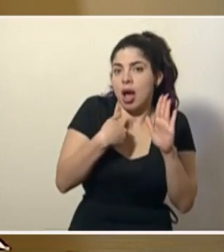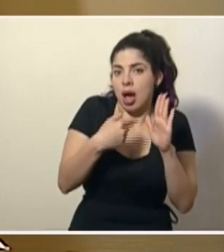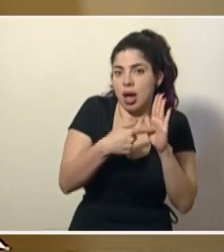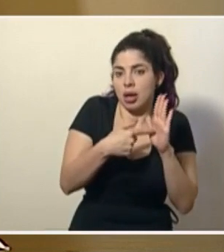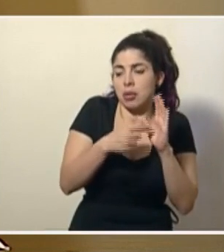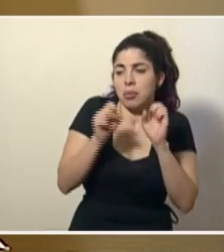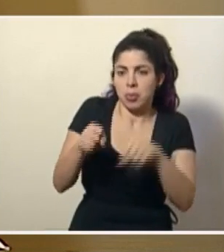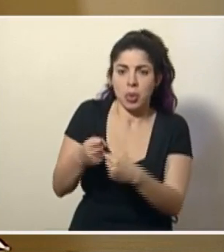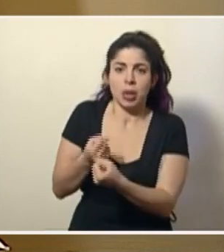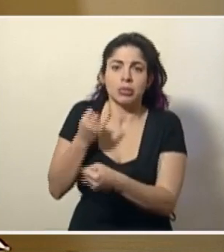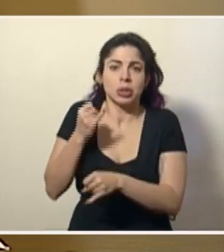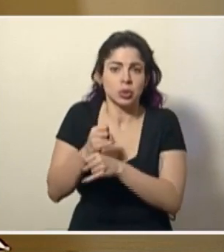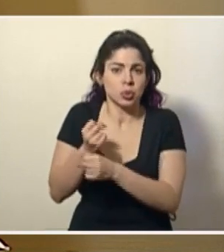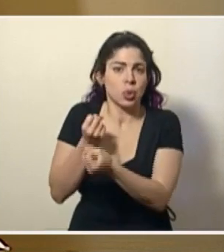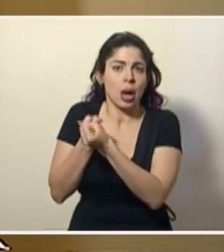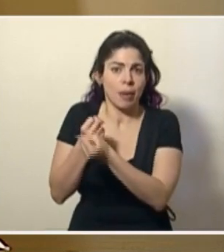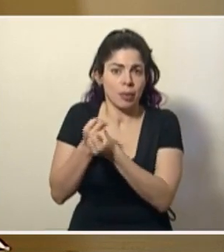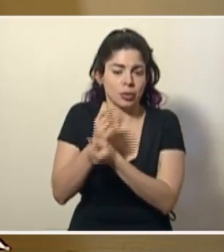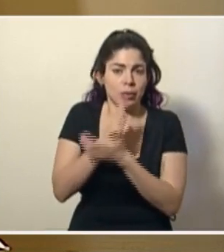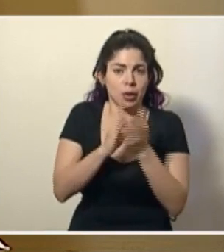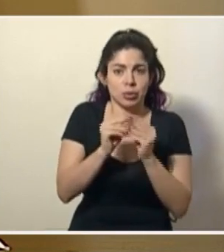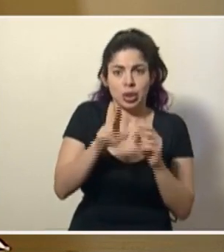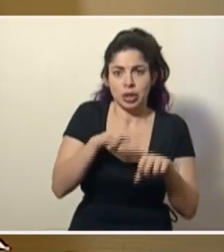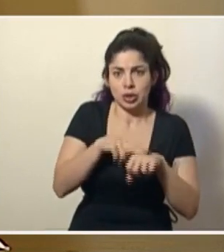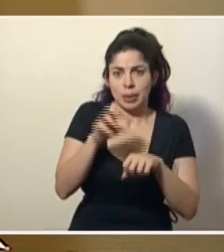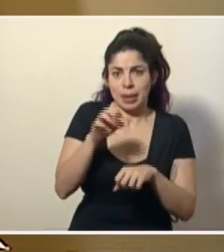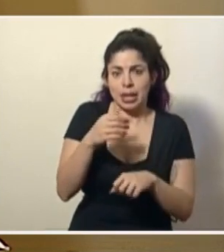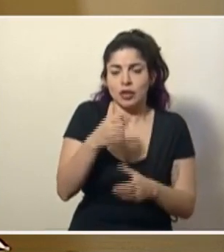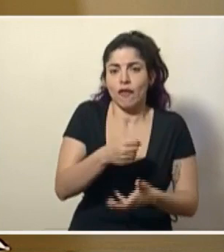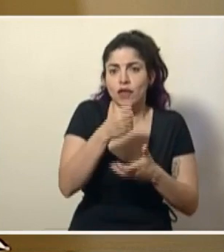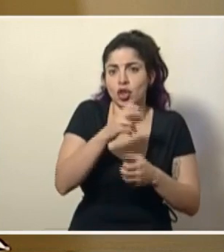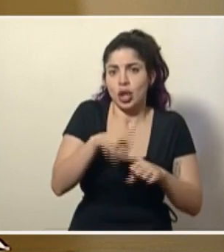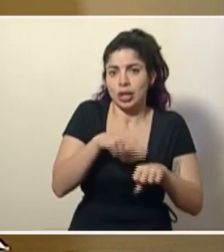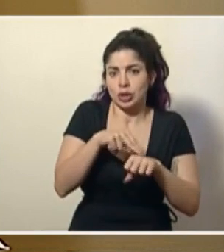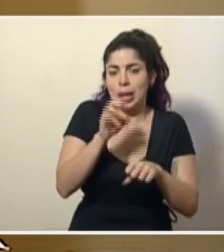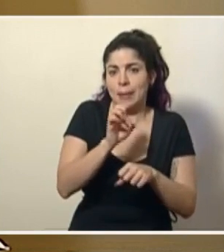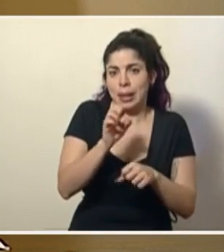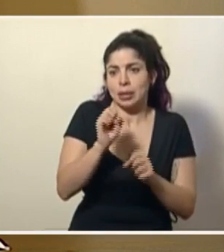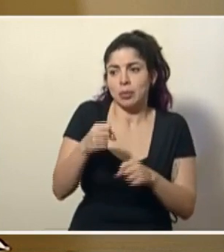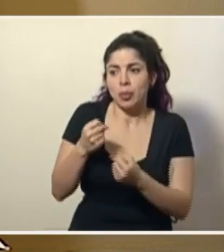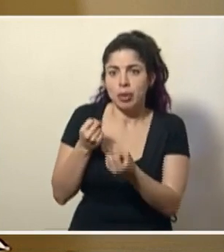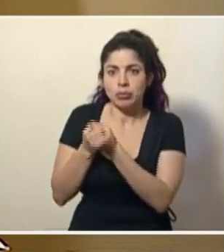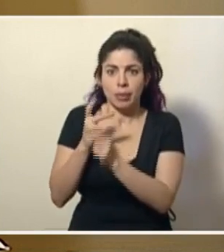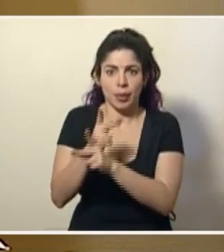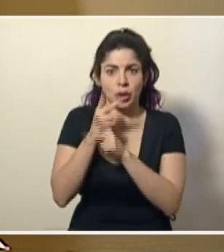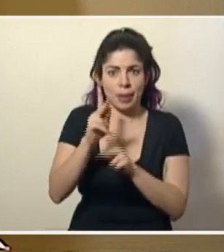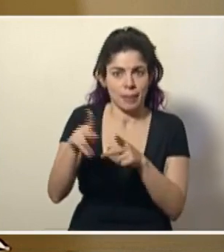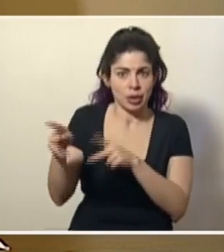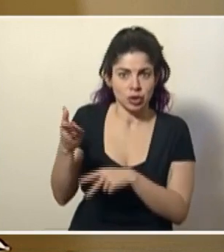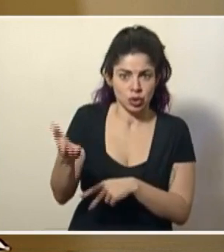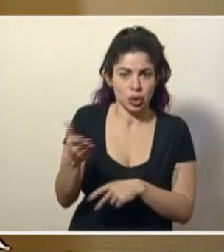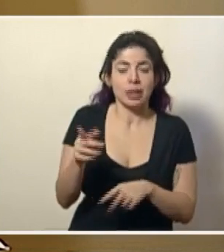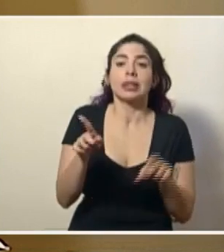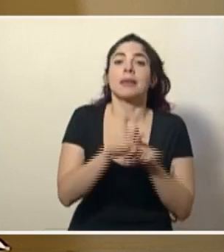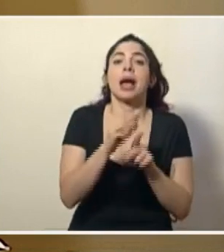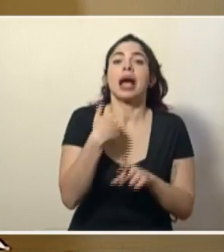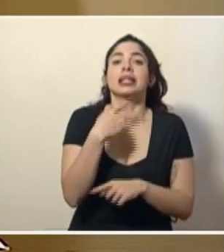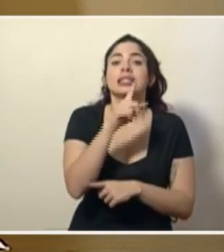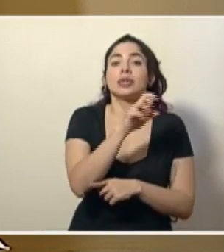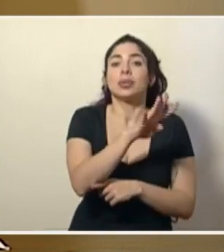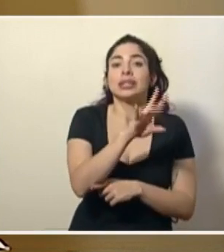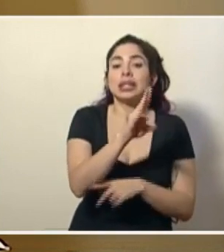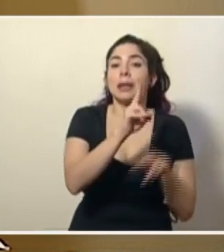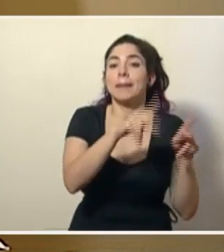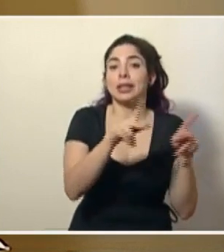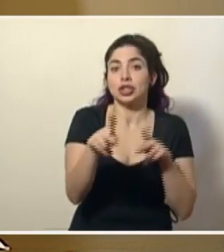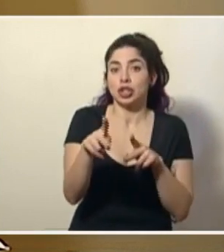tendrían el apoyo institucional de la CNE por medio del Fondo Nacional de Emergencia para poder proteger a esta población. Tenemos